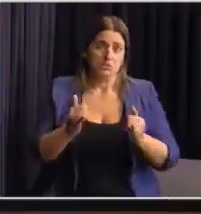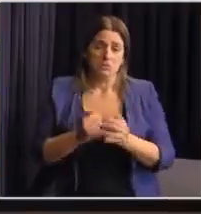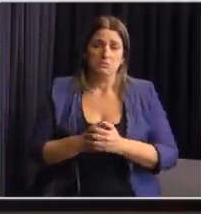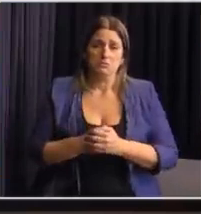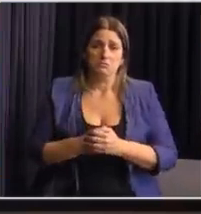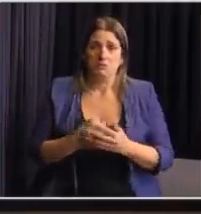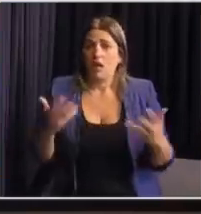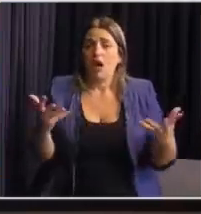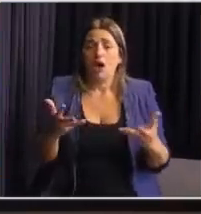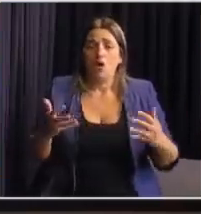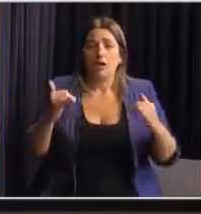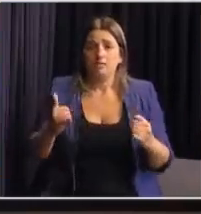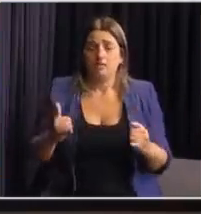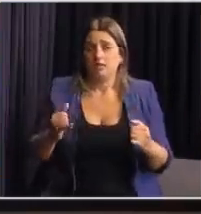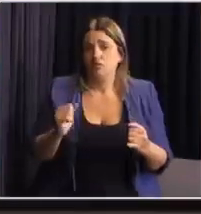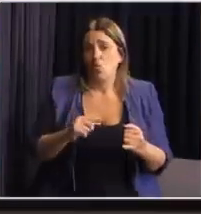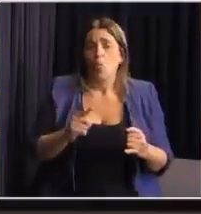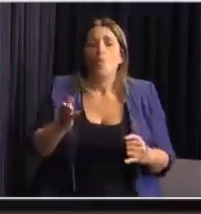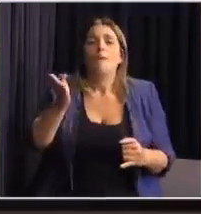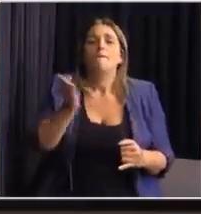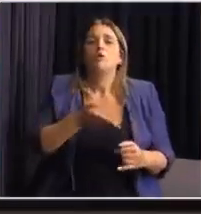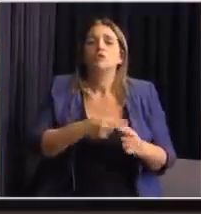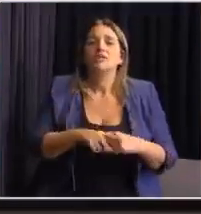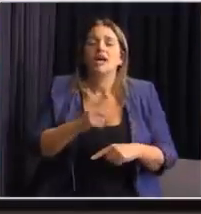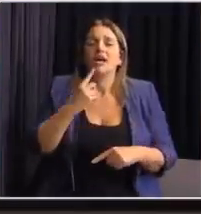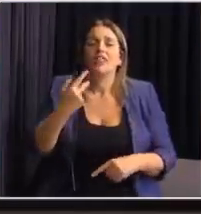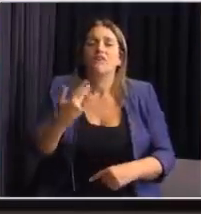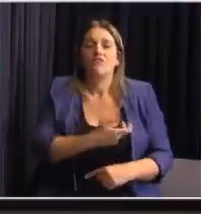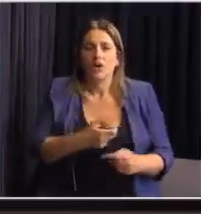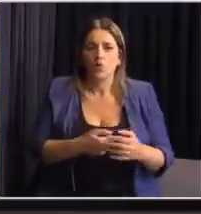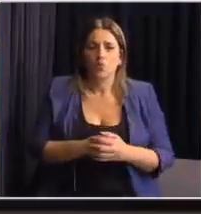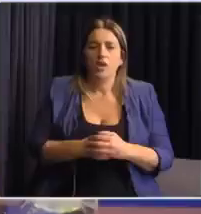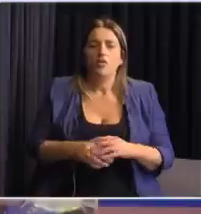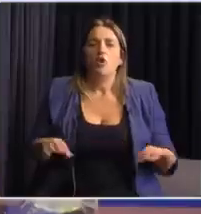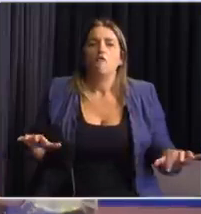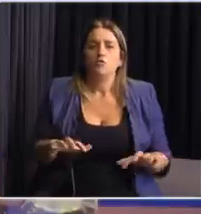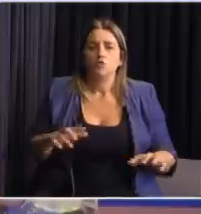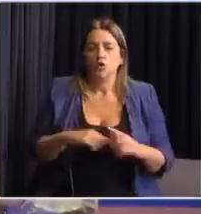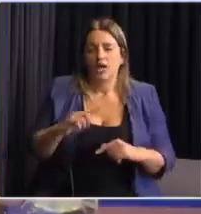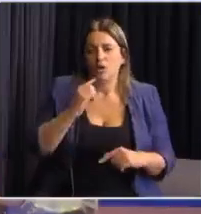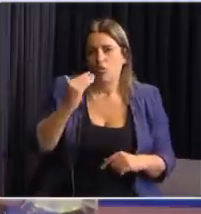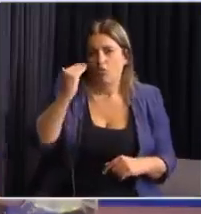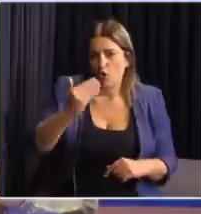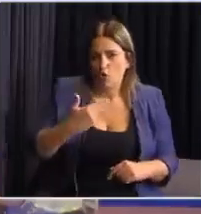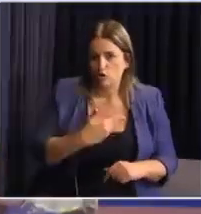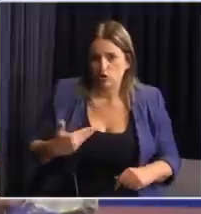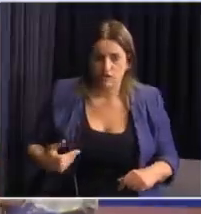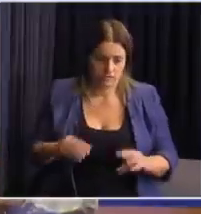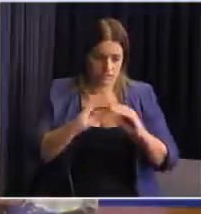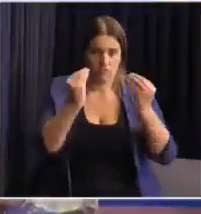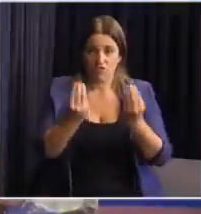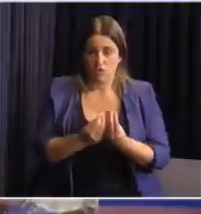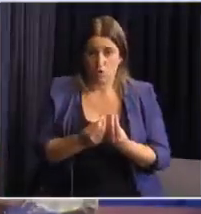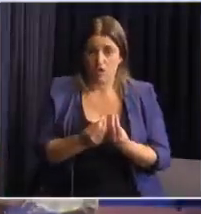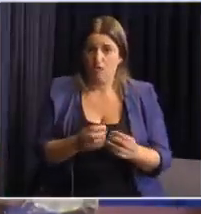es decir, ahora el porcentaje de vacunación de personal docente y no docente, el total del personal docente